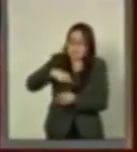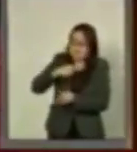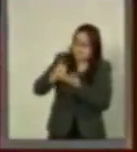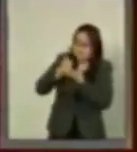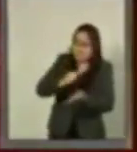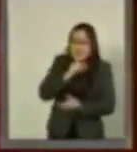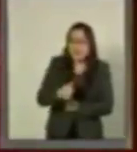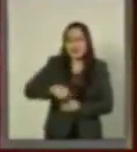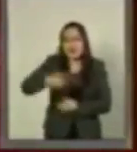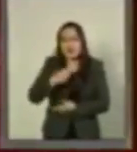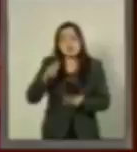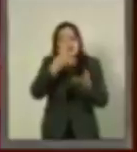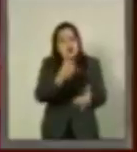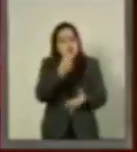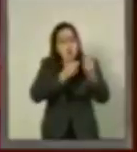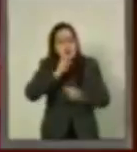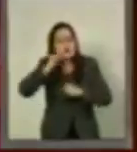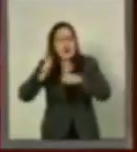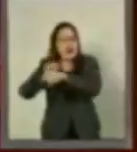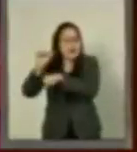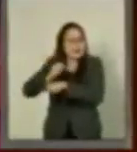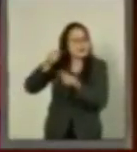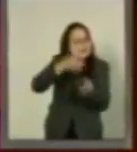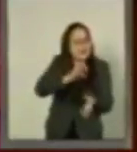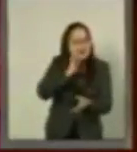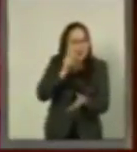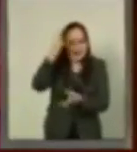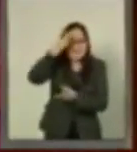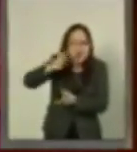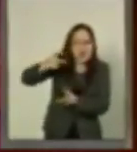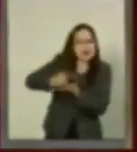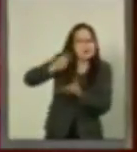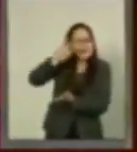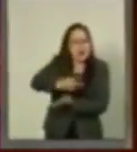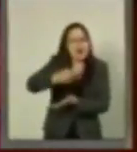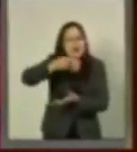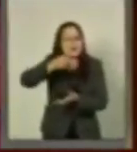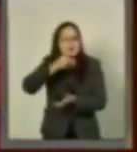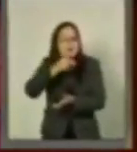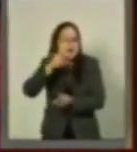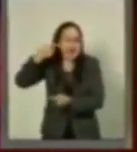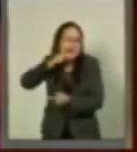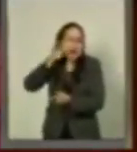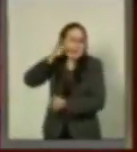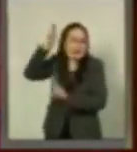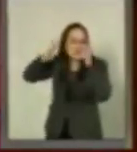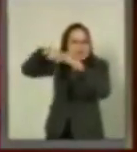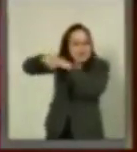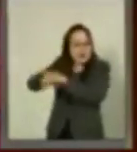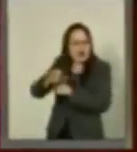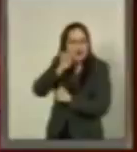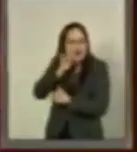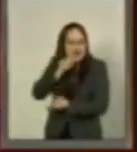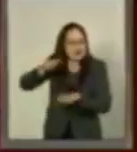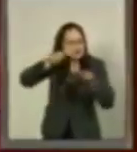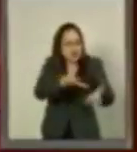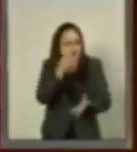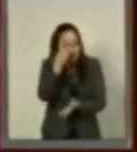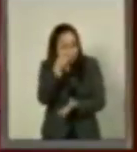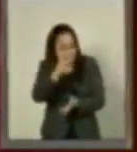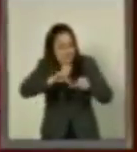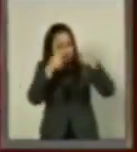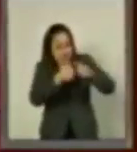las que no se les lleva cenas en Argentina, a las que no se les pagan premios al Vaticano, a las que no se les da nada.